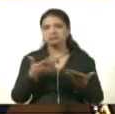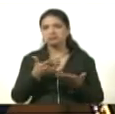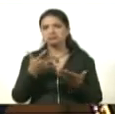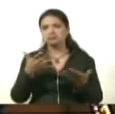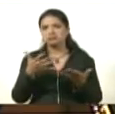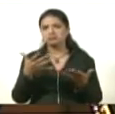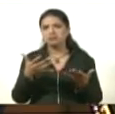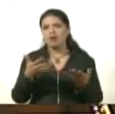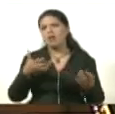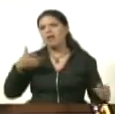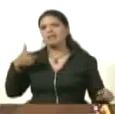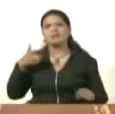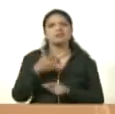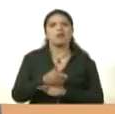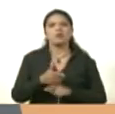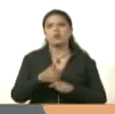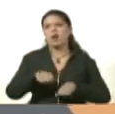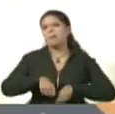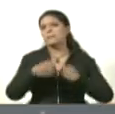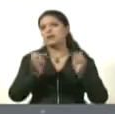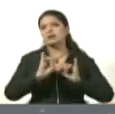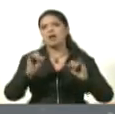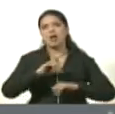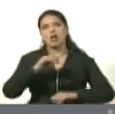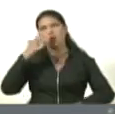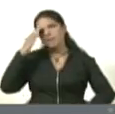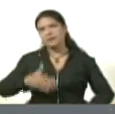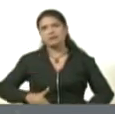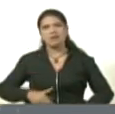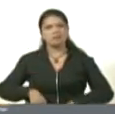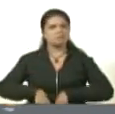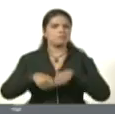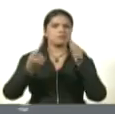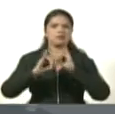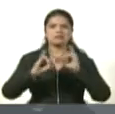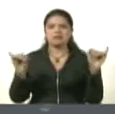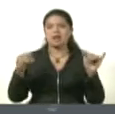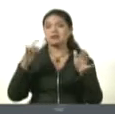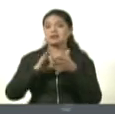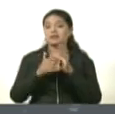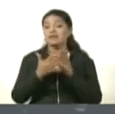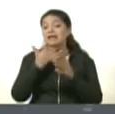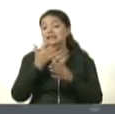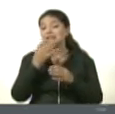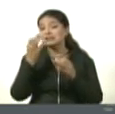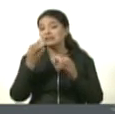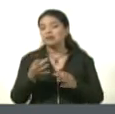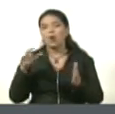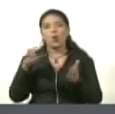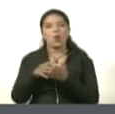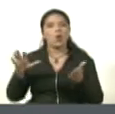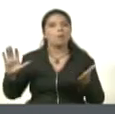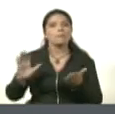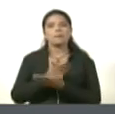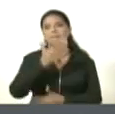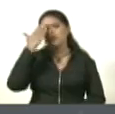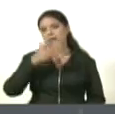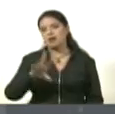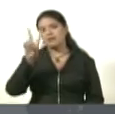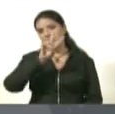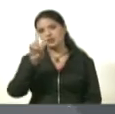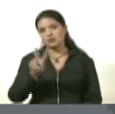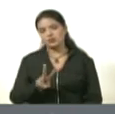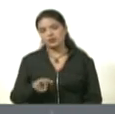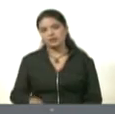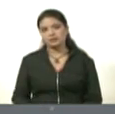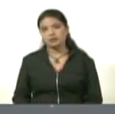que la dictadura se está partiendo y los militares están desmoralizados, y que esto es un signo de que en cualquier momento va a haber un golpe militar en Venezuela. Ha